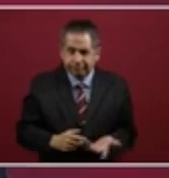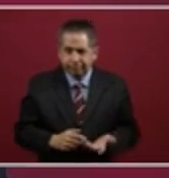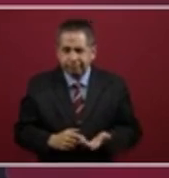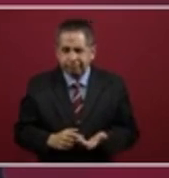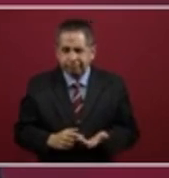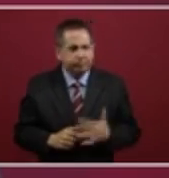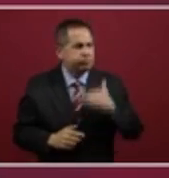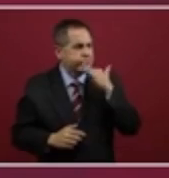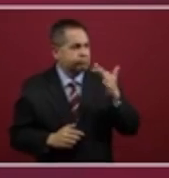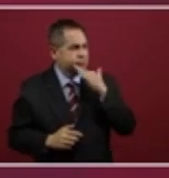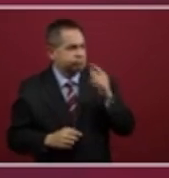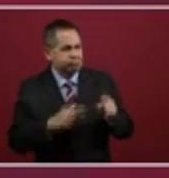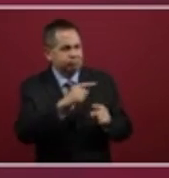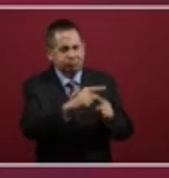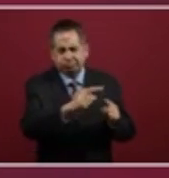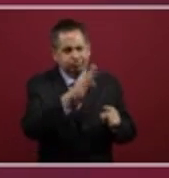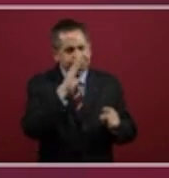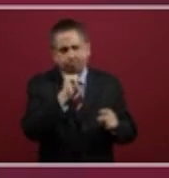la corrupción.